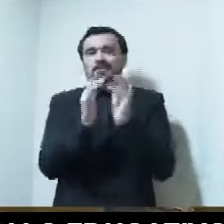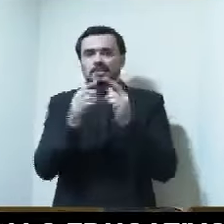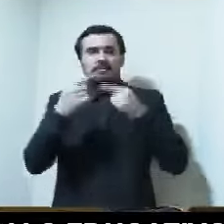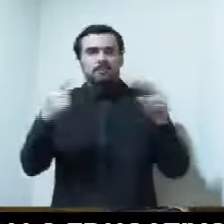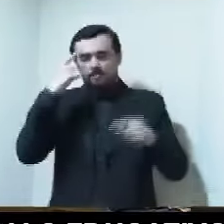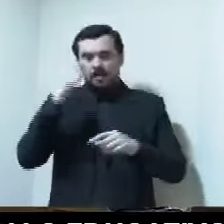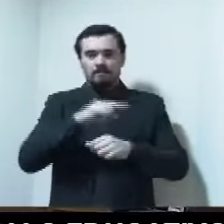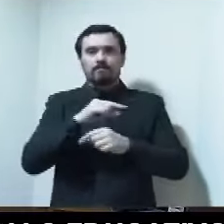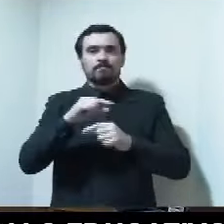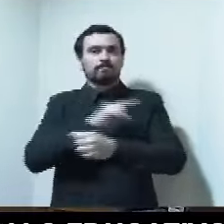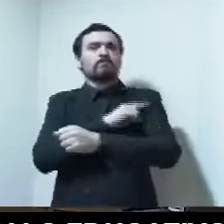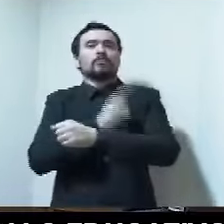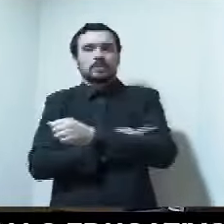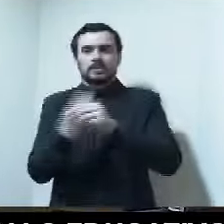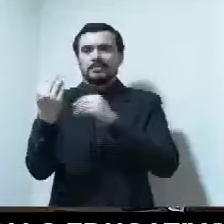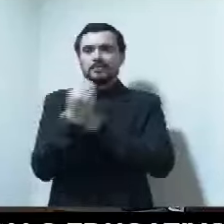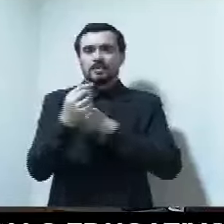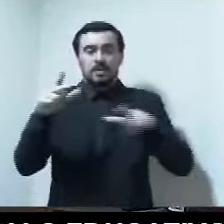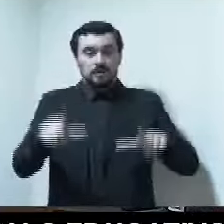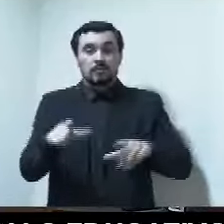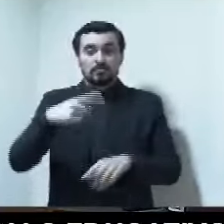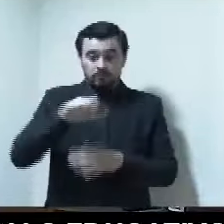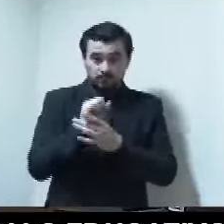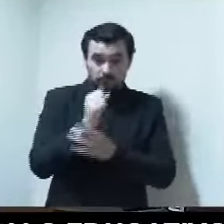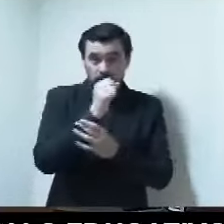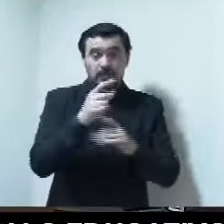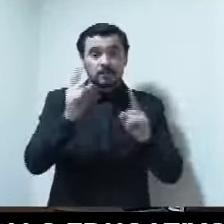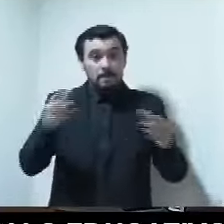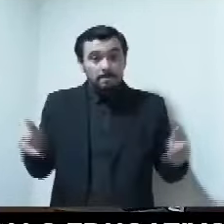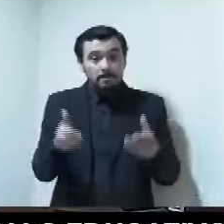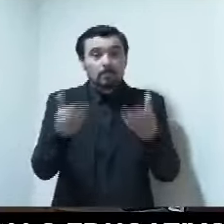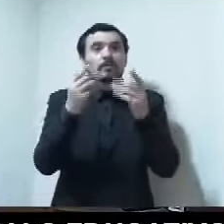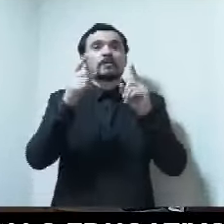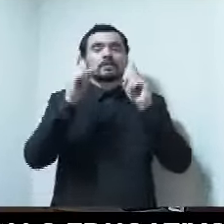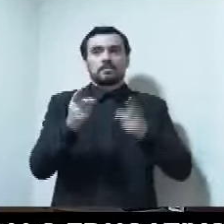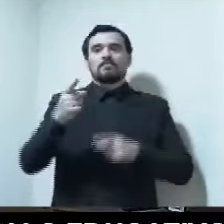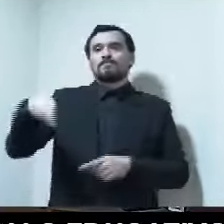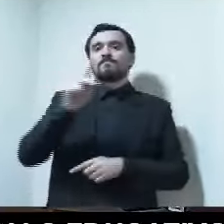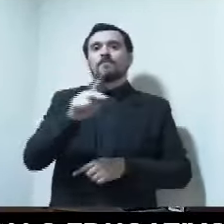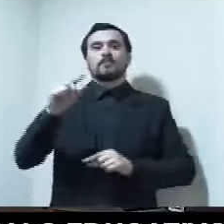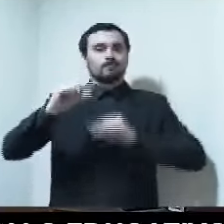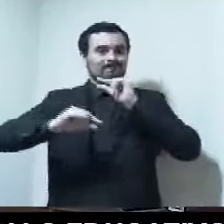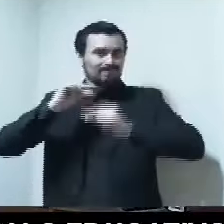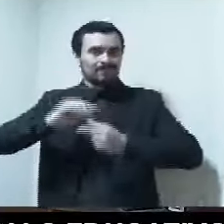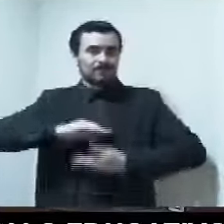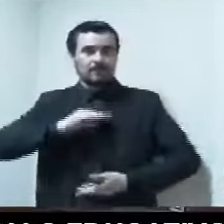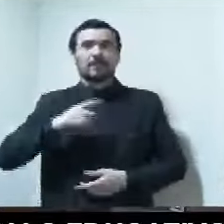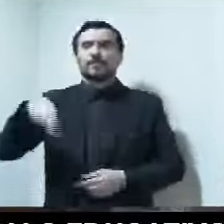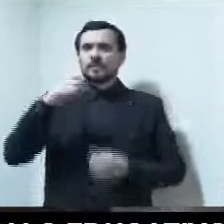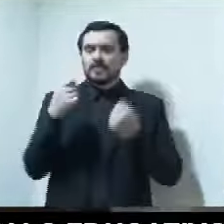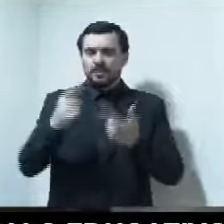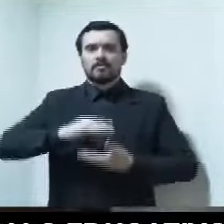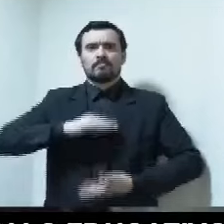la enseñanza en aula. También hemos hecho esfuerzos por promover la formación de nuestros queridos docentes. Hemos capacitado